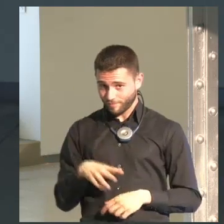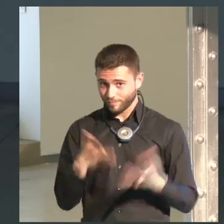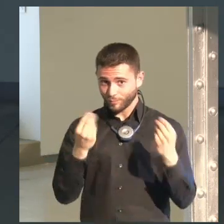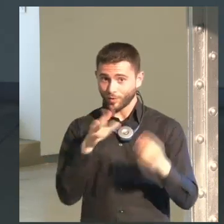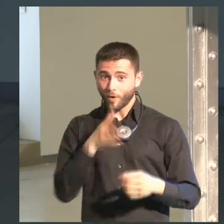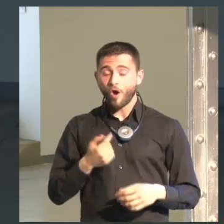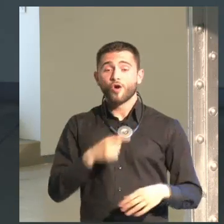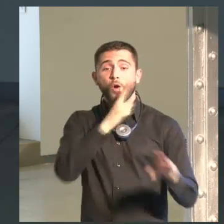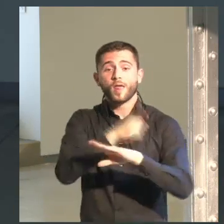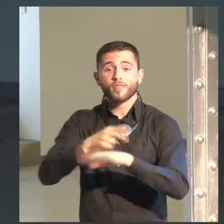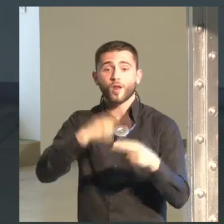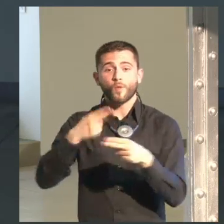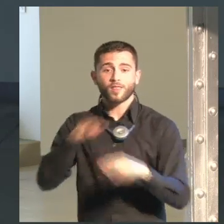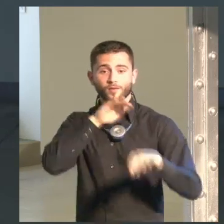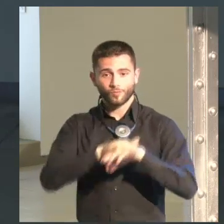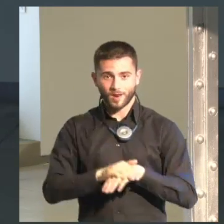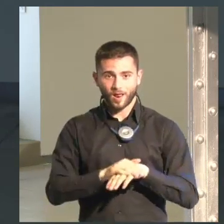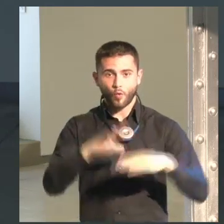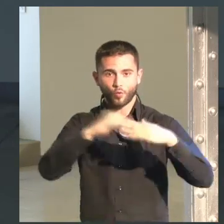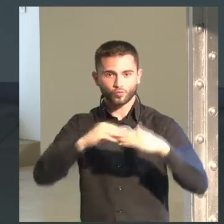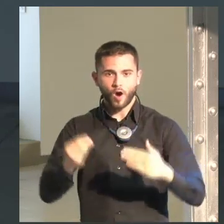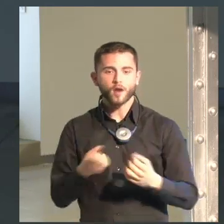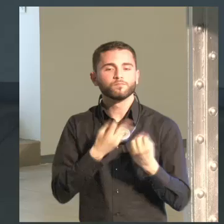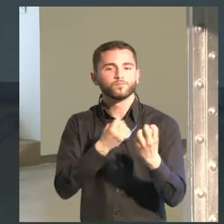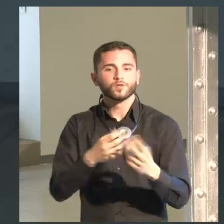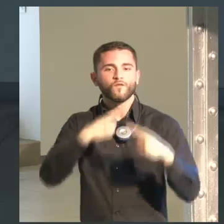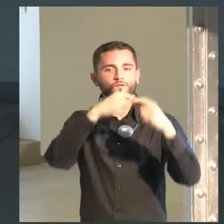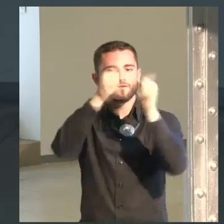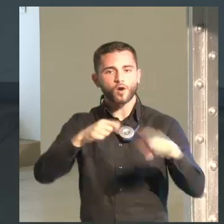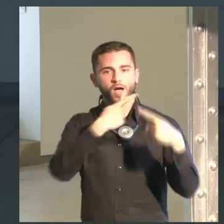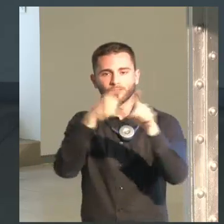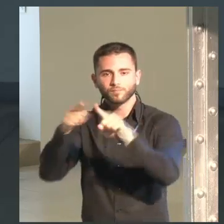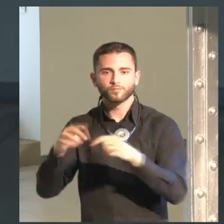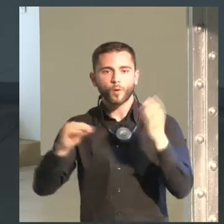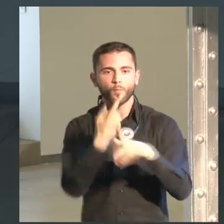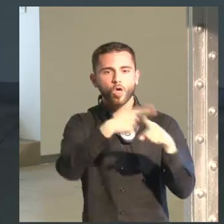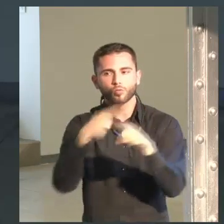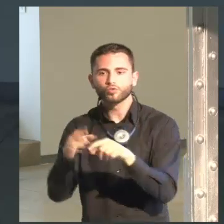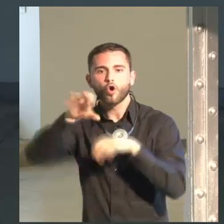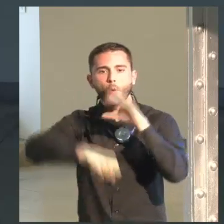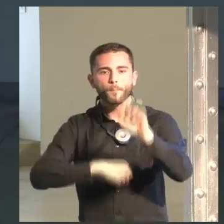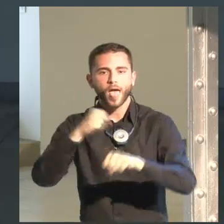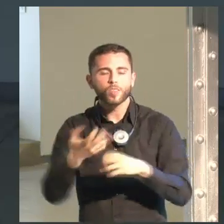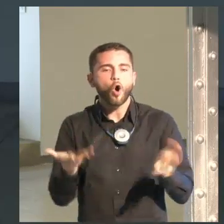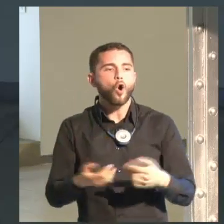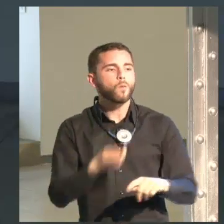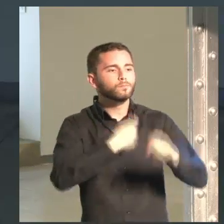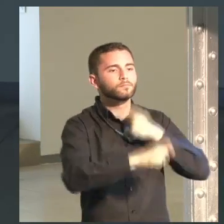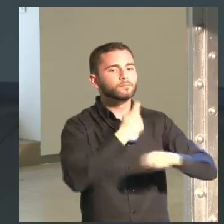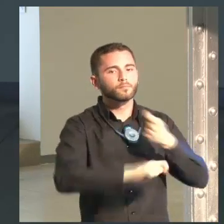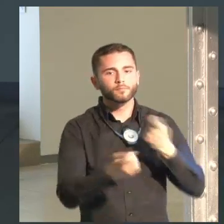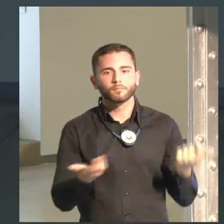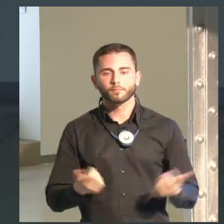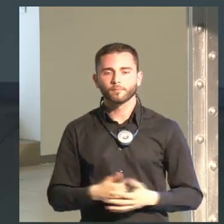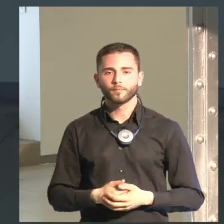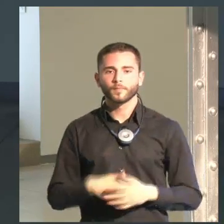obligaciones políticas. El usuario se manifiesta de muchas maneras, comprando los productos, dejando otros. Pero es verdad que hay que hacer una